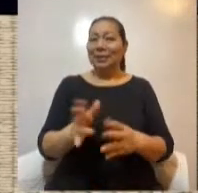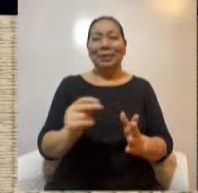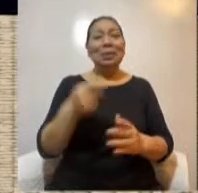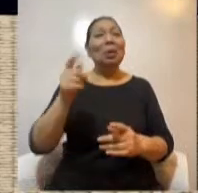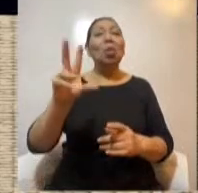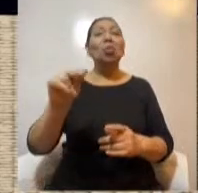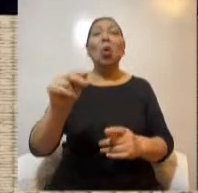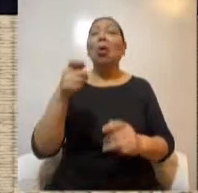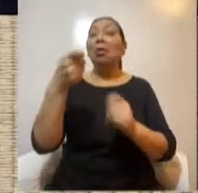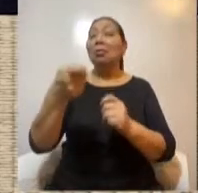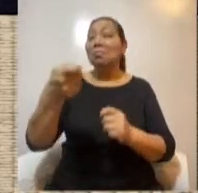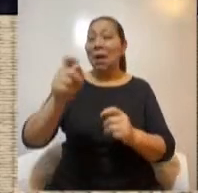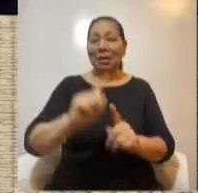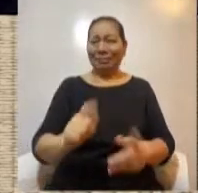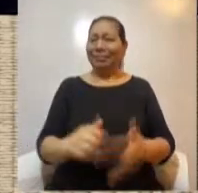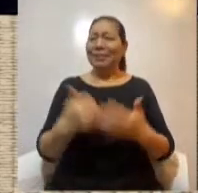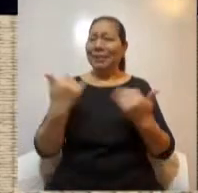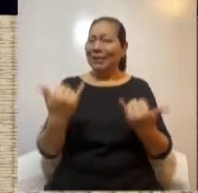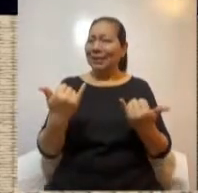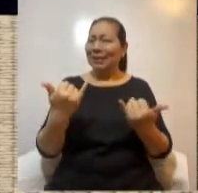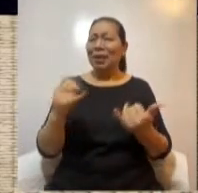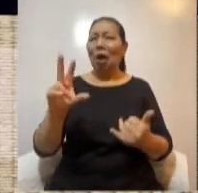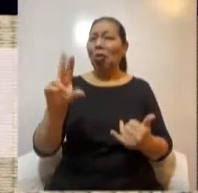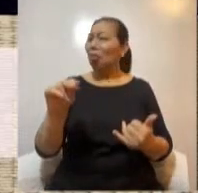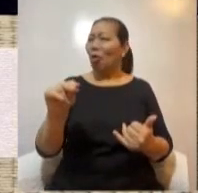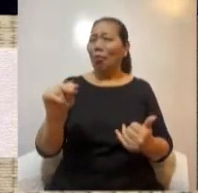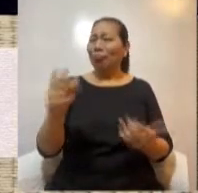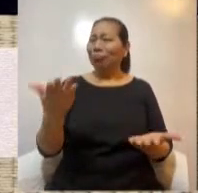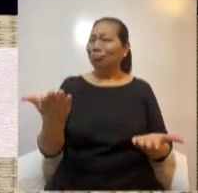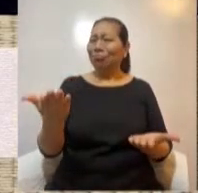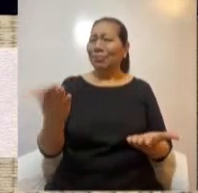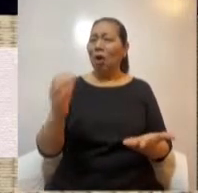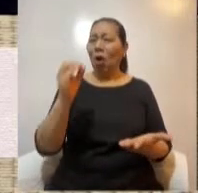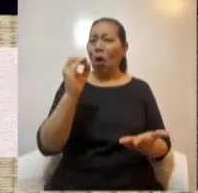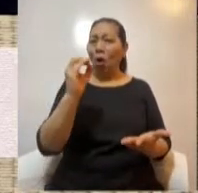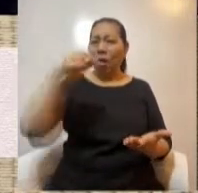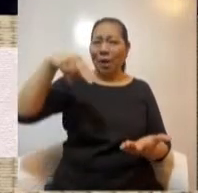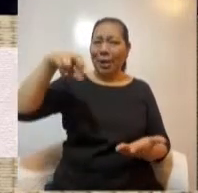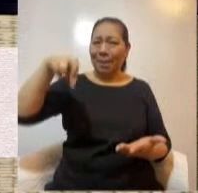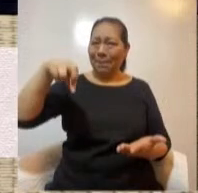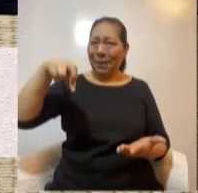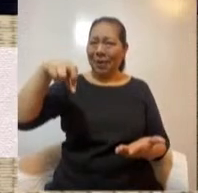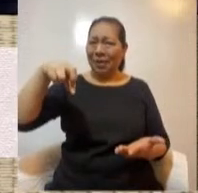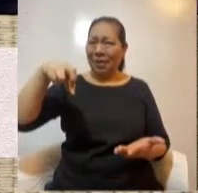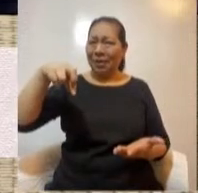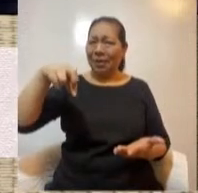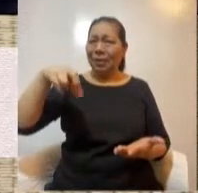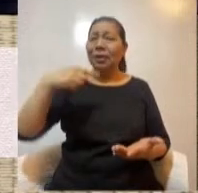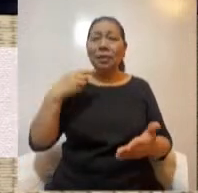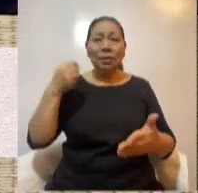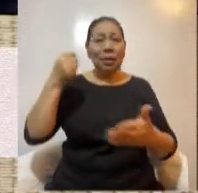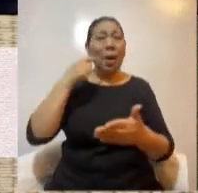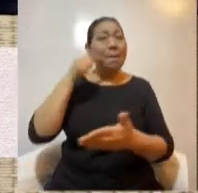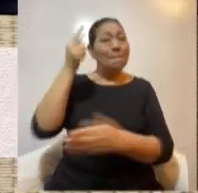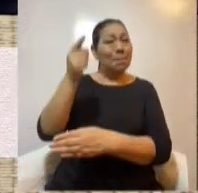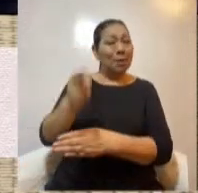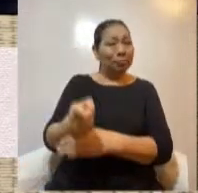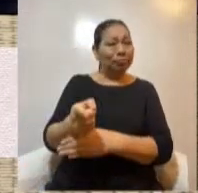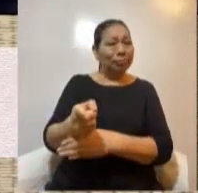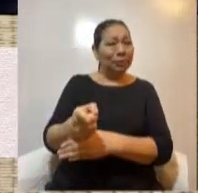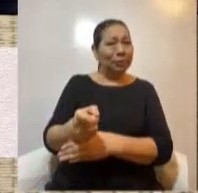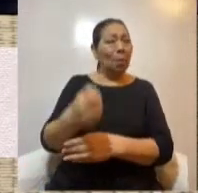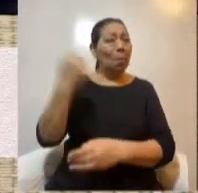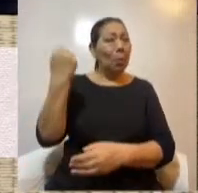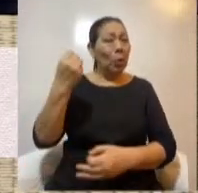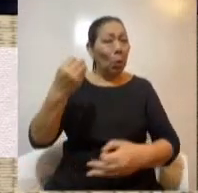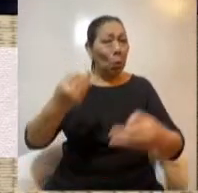le deniegan la pensión. Bien, frente a esta denegatoria por parte de la ONP, el recurrente interpone una demanda de